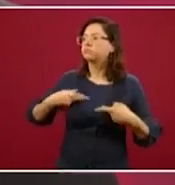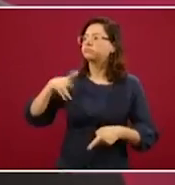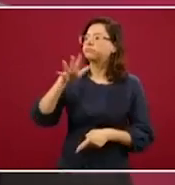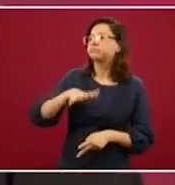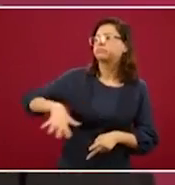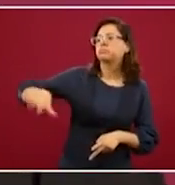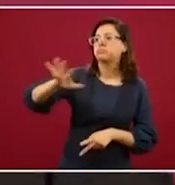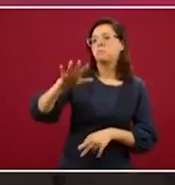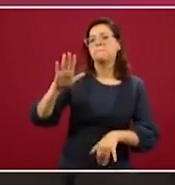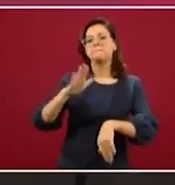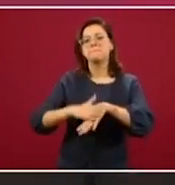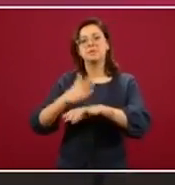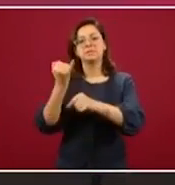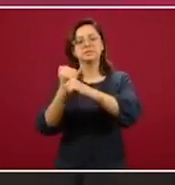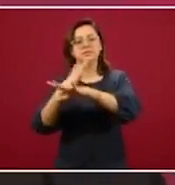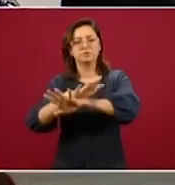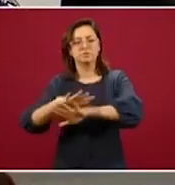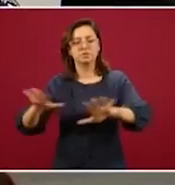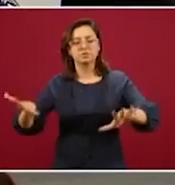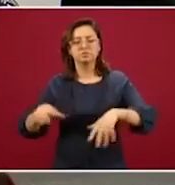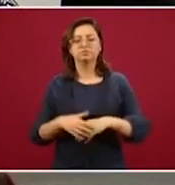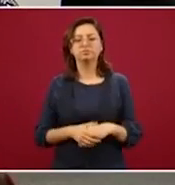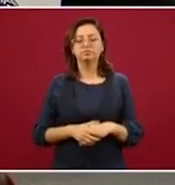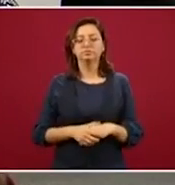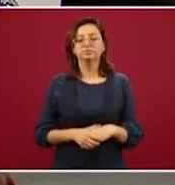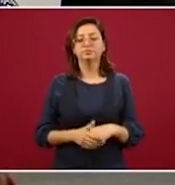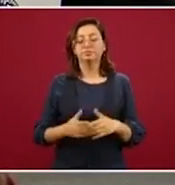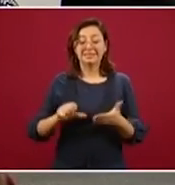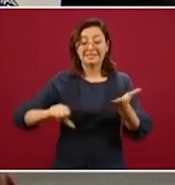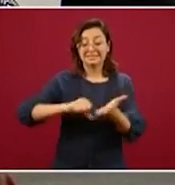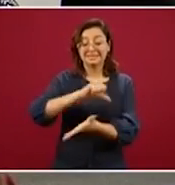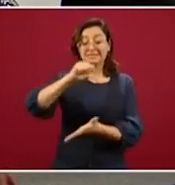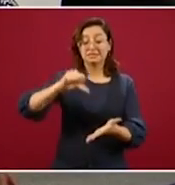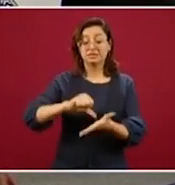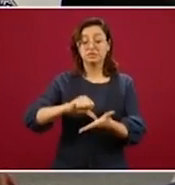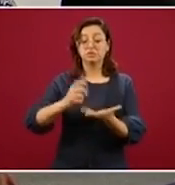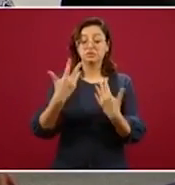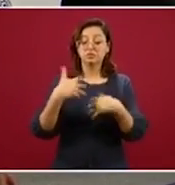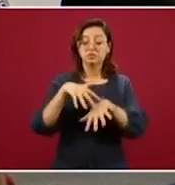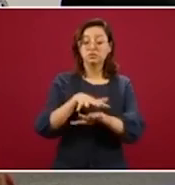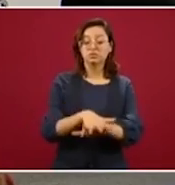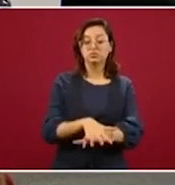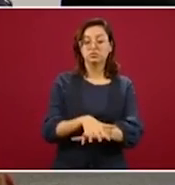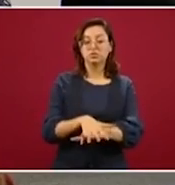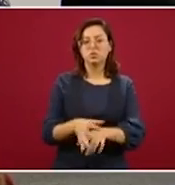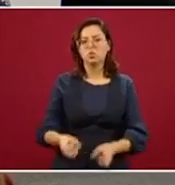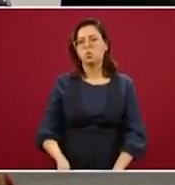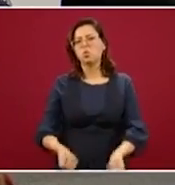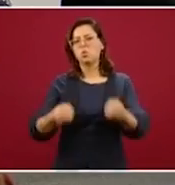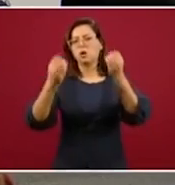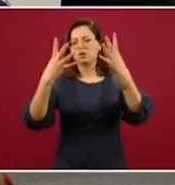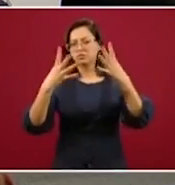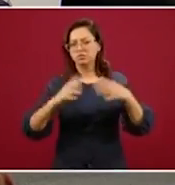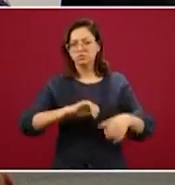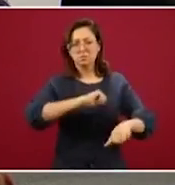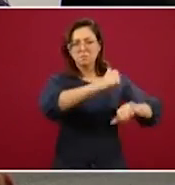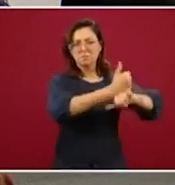De los centros integradores, que son un poco más de 10,000,